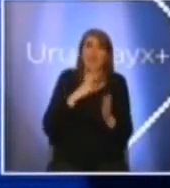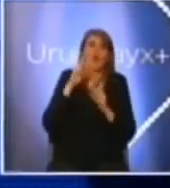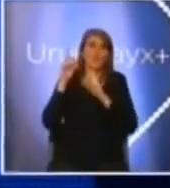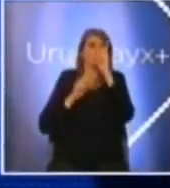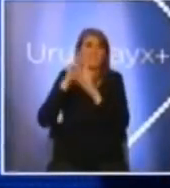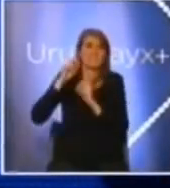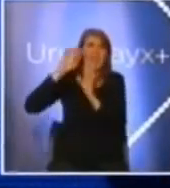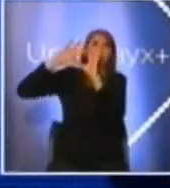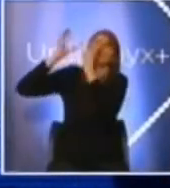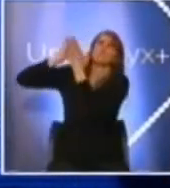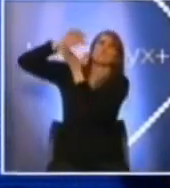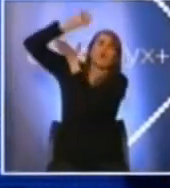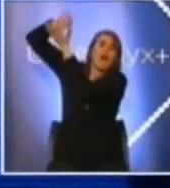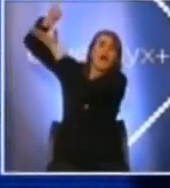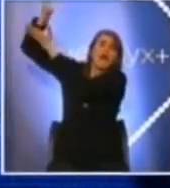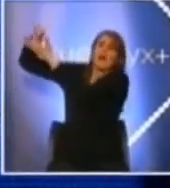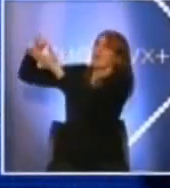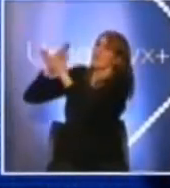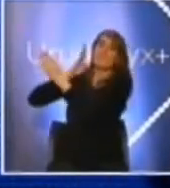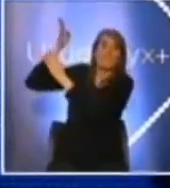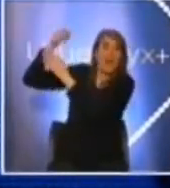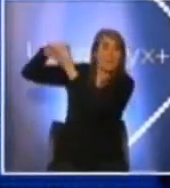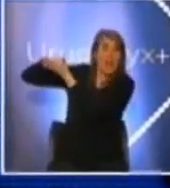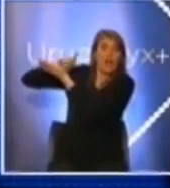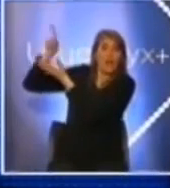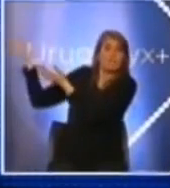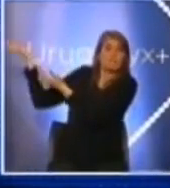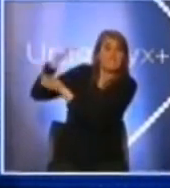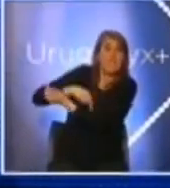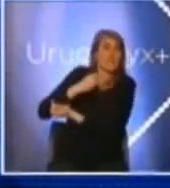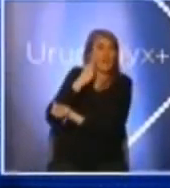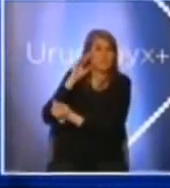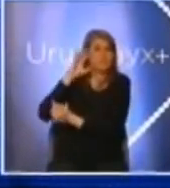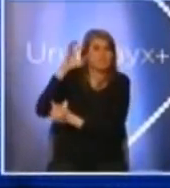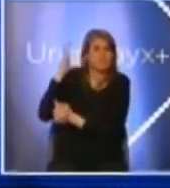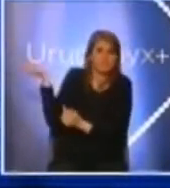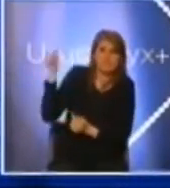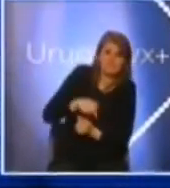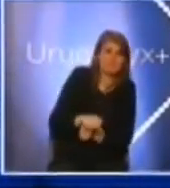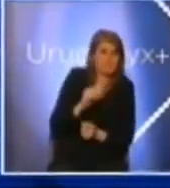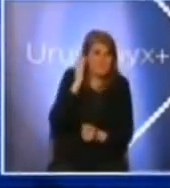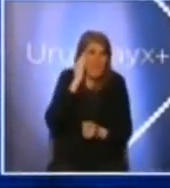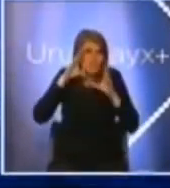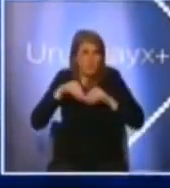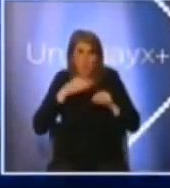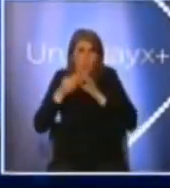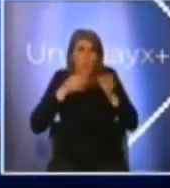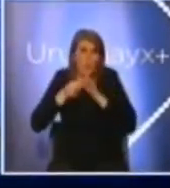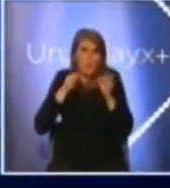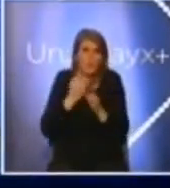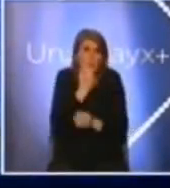y volviendo con los conocimientos a nuestro país que les abrirá los brazos para albergarlos y